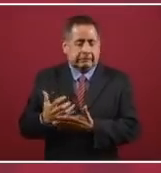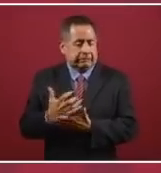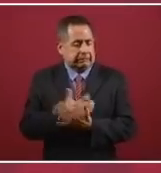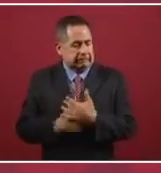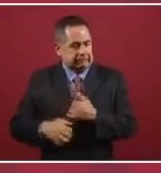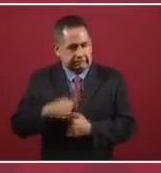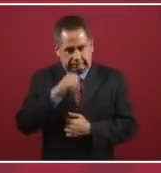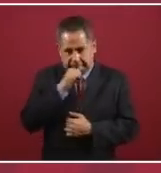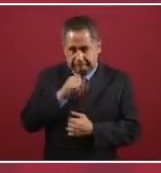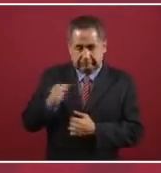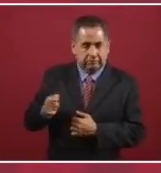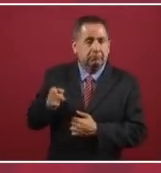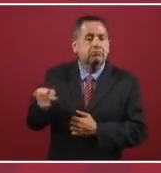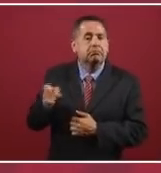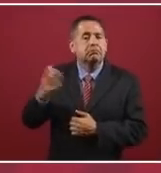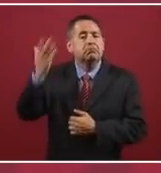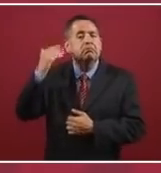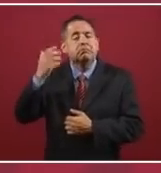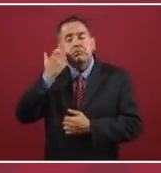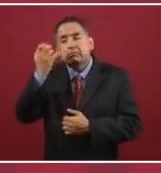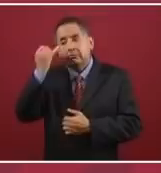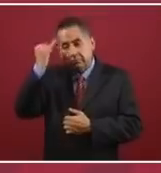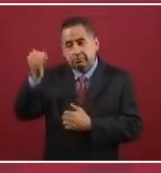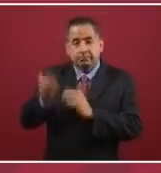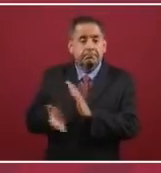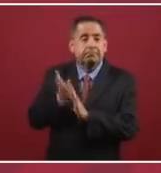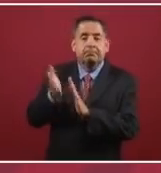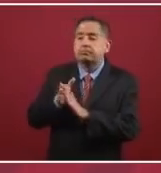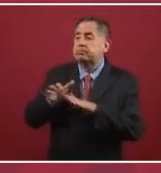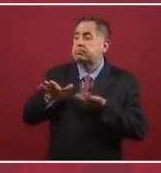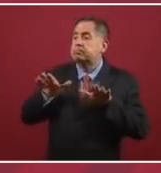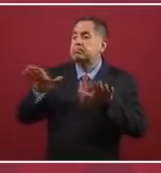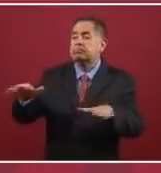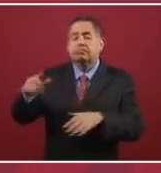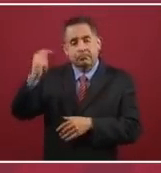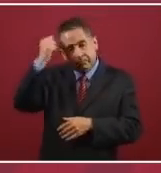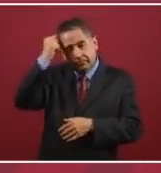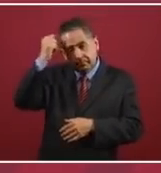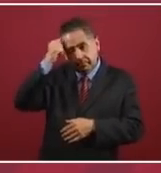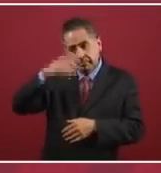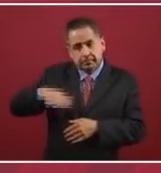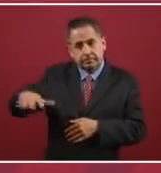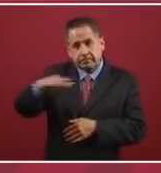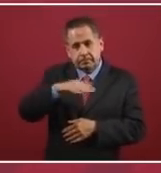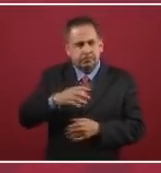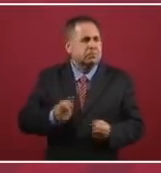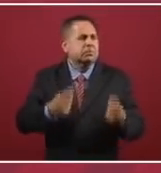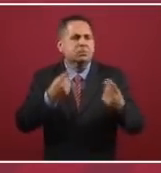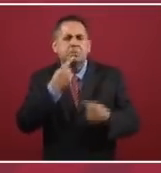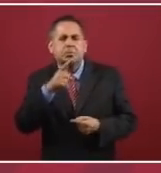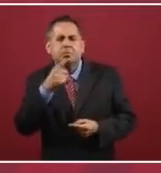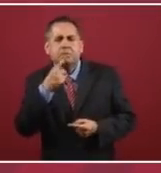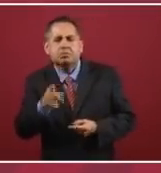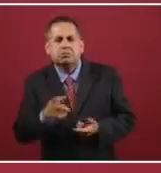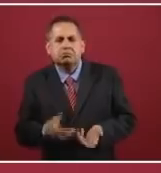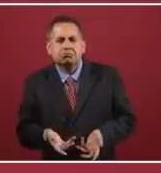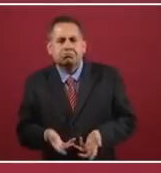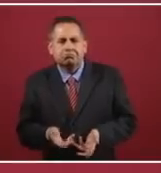jugosísimo de construir en el lago de Texcoco el aeropuerto?